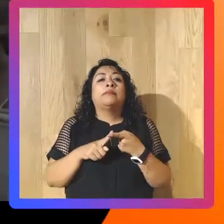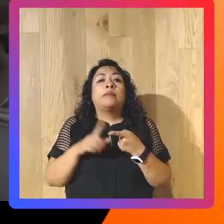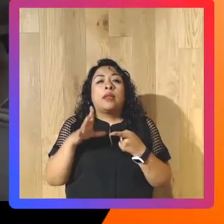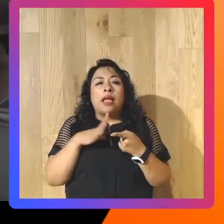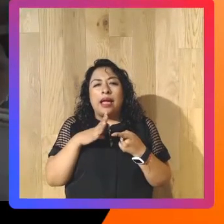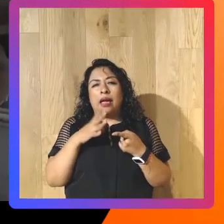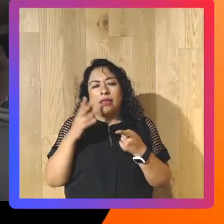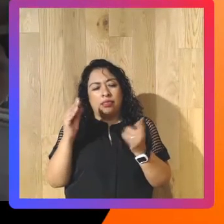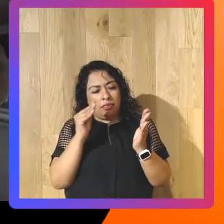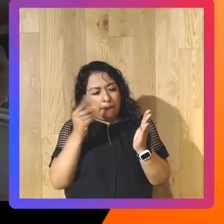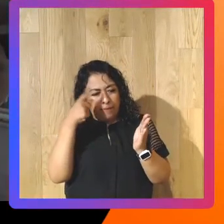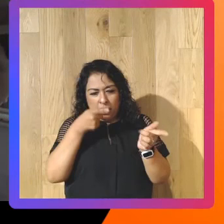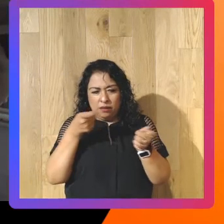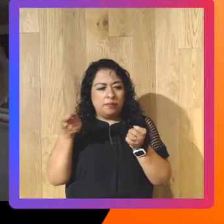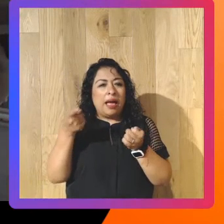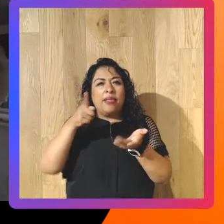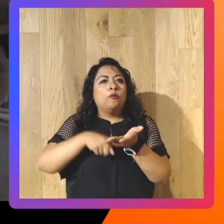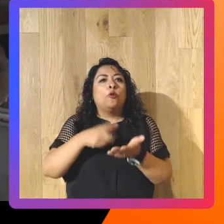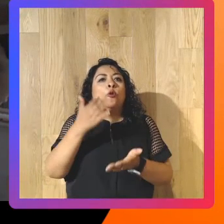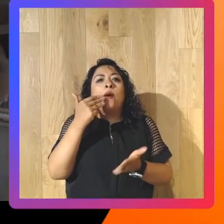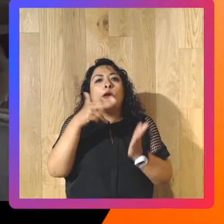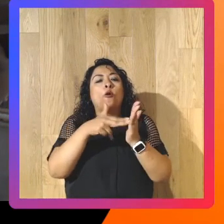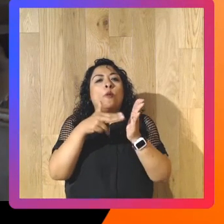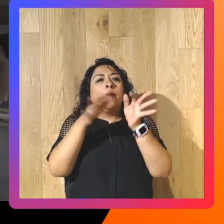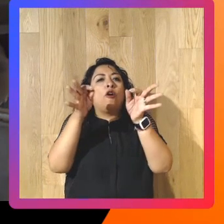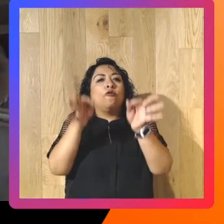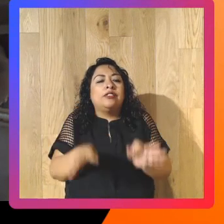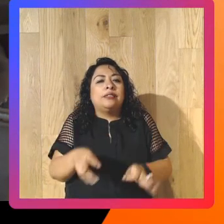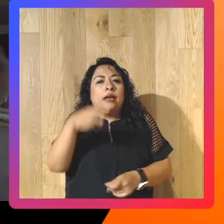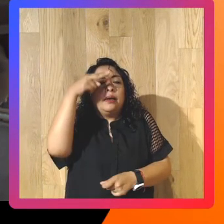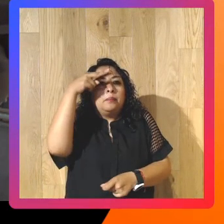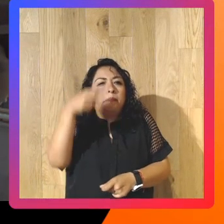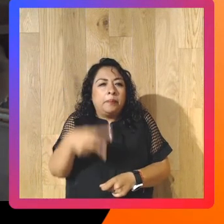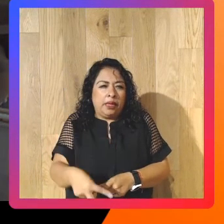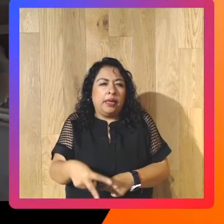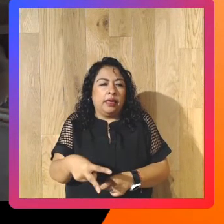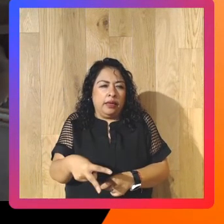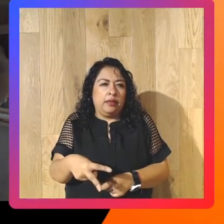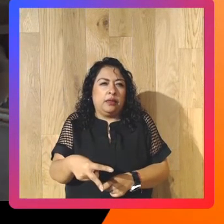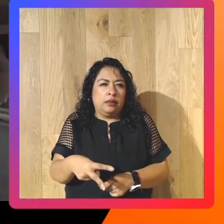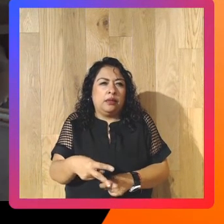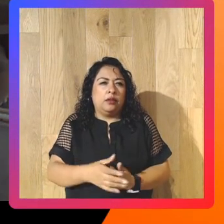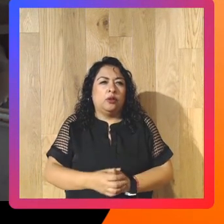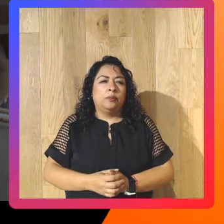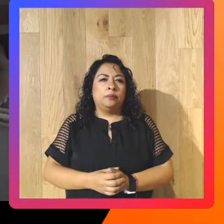de regulación en donde no existe normas oficiales mexicanas